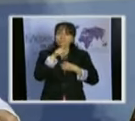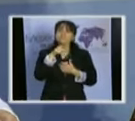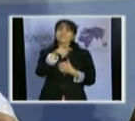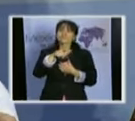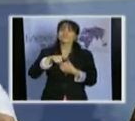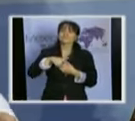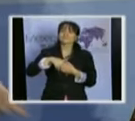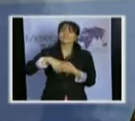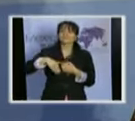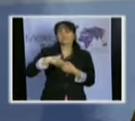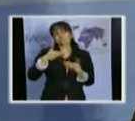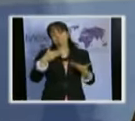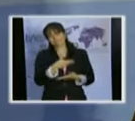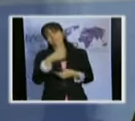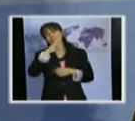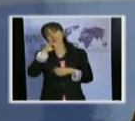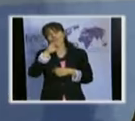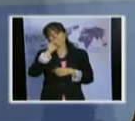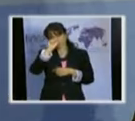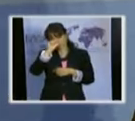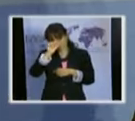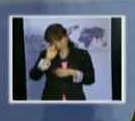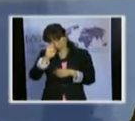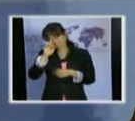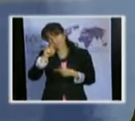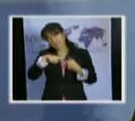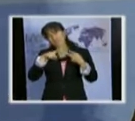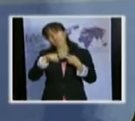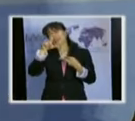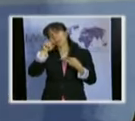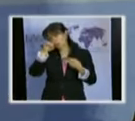aquí, por Josefina, por Lorena, por Consuelo, por Laura.